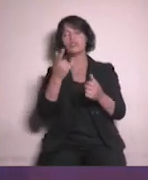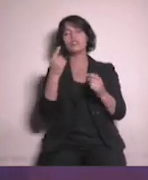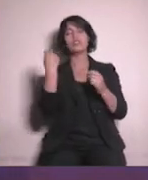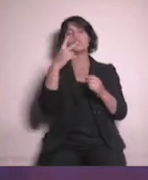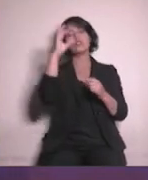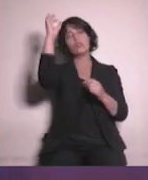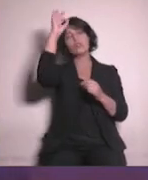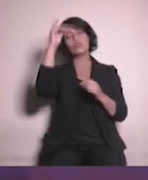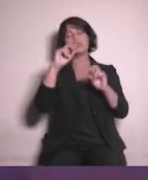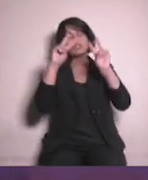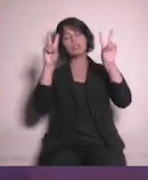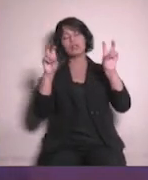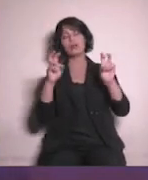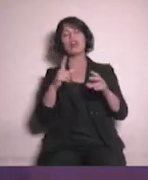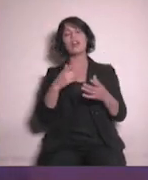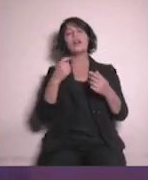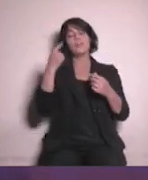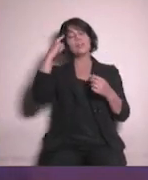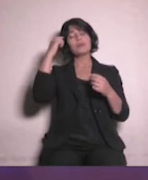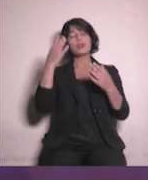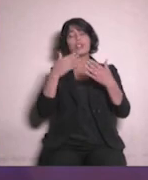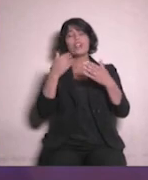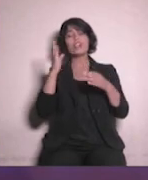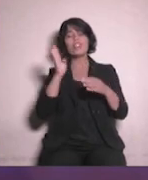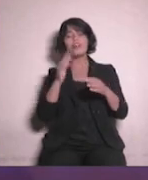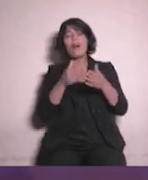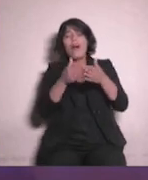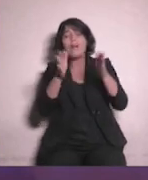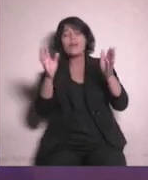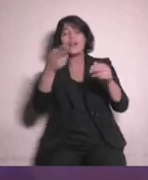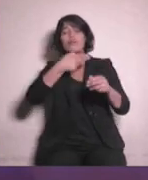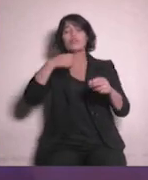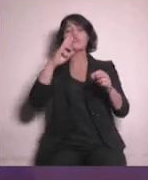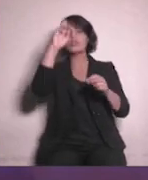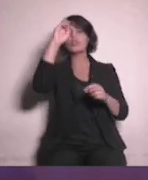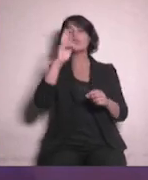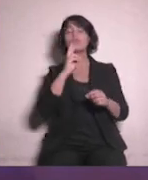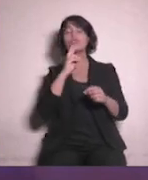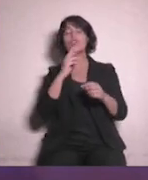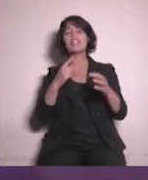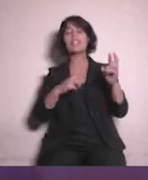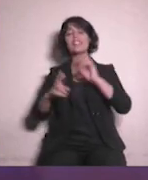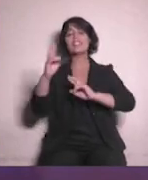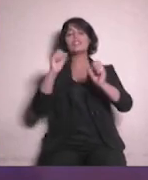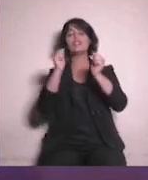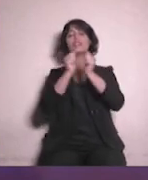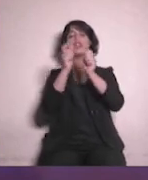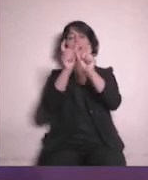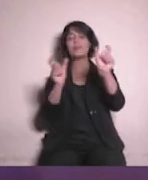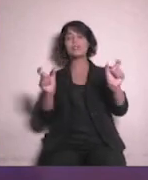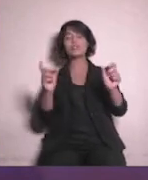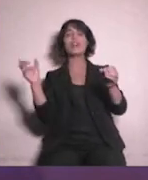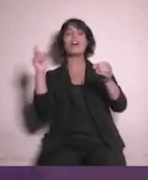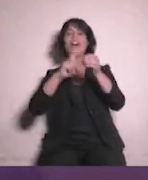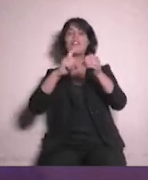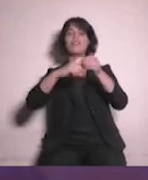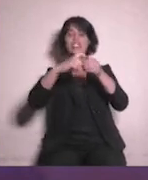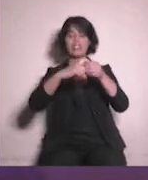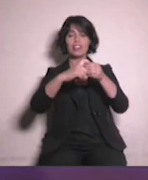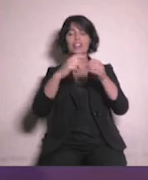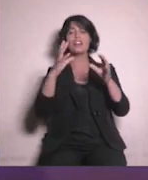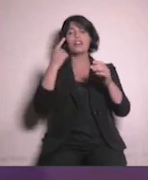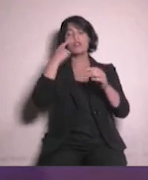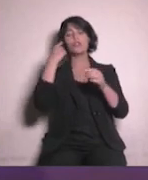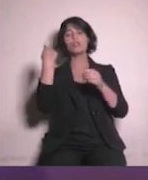que debemos ampliar nuestro rol como administradores de ahorro previsional y profundizar la conexión con la ciudadanía para que cada afiliado conozca